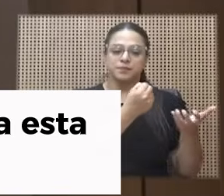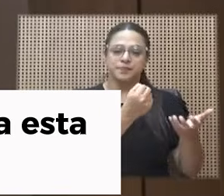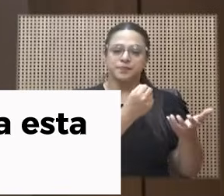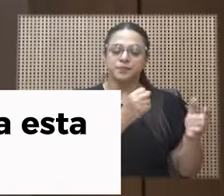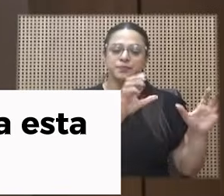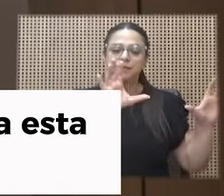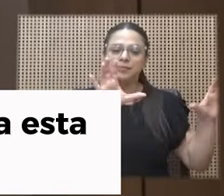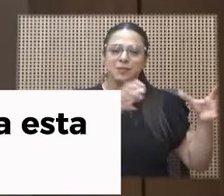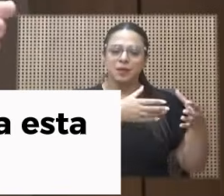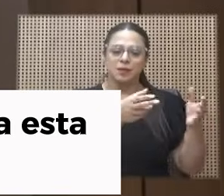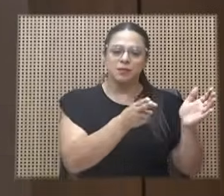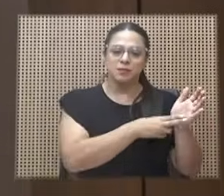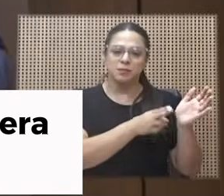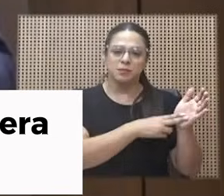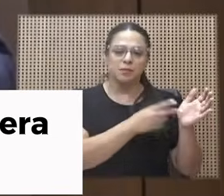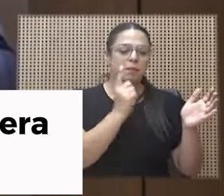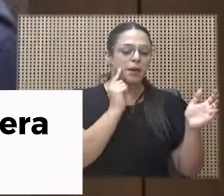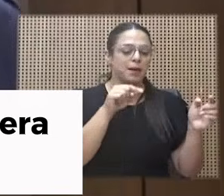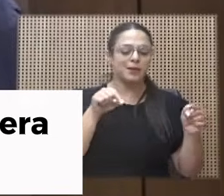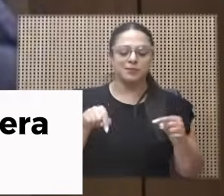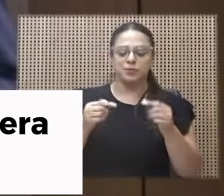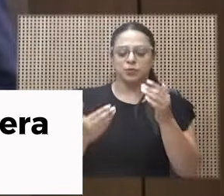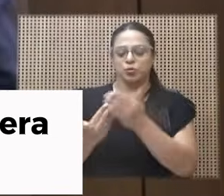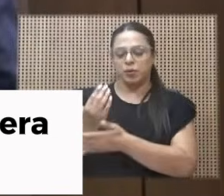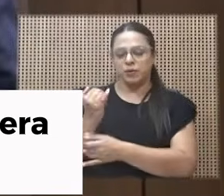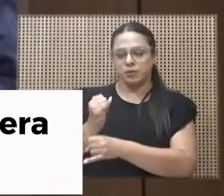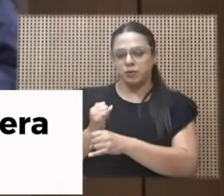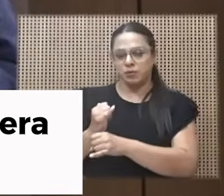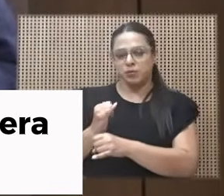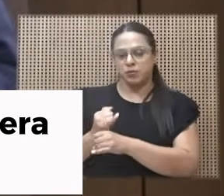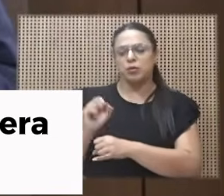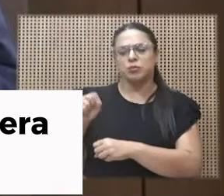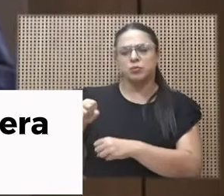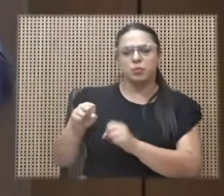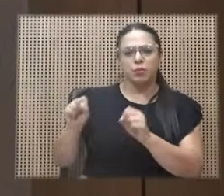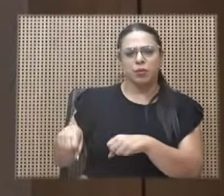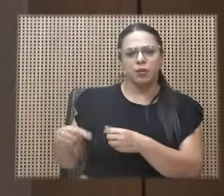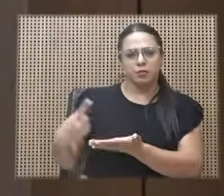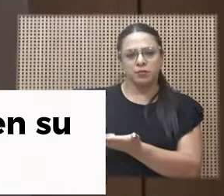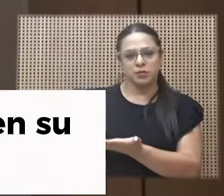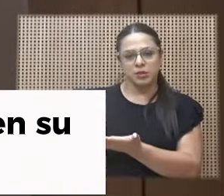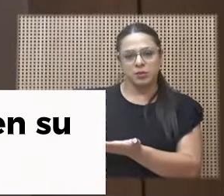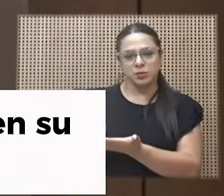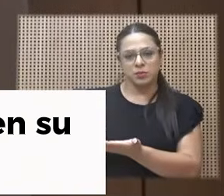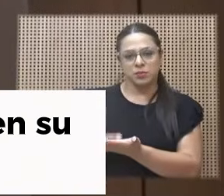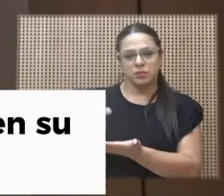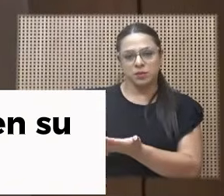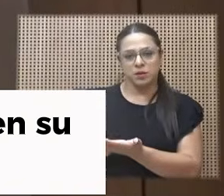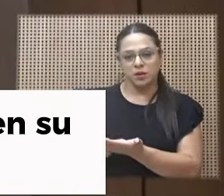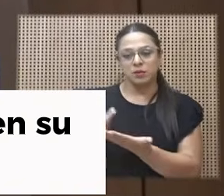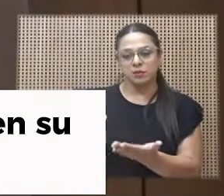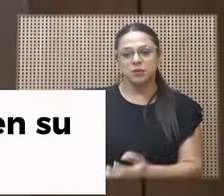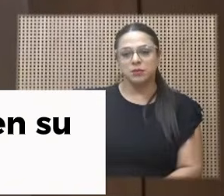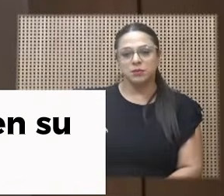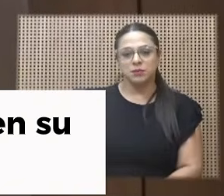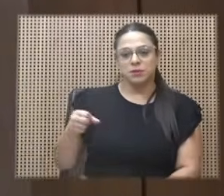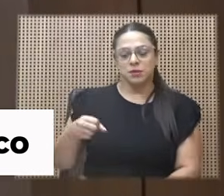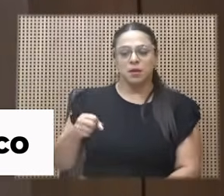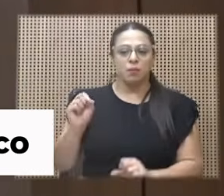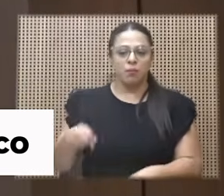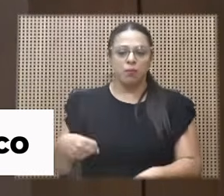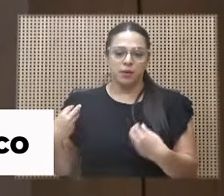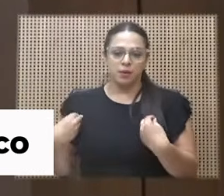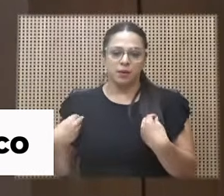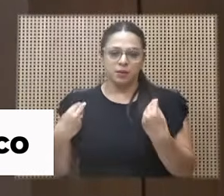Consejo de Concesiones a esta entidad. Entonces, claro, podemos discutir si era conveniente haberle otorgado al Consejo de Concesiones en su momento